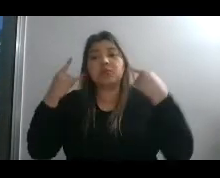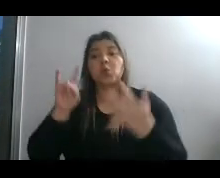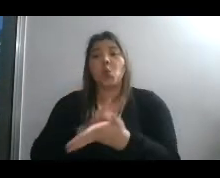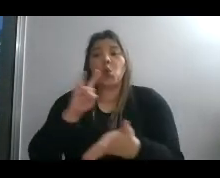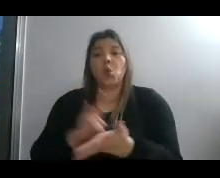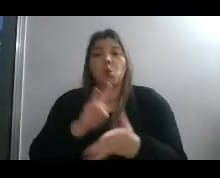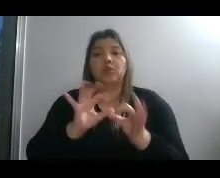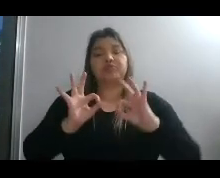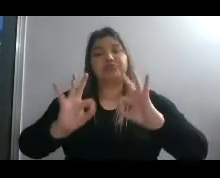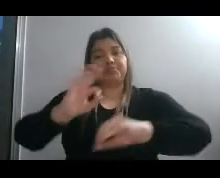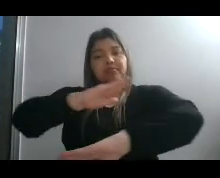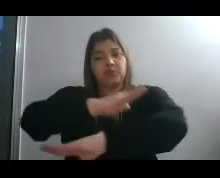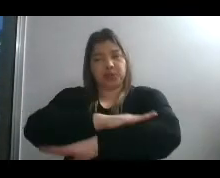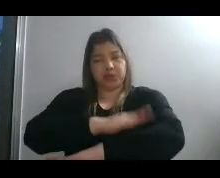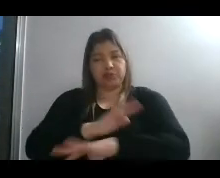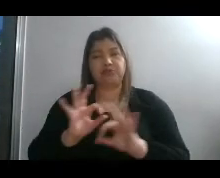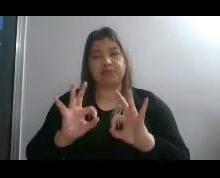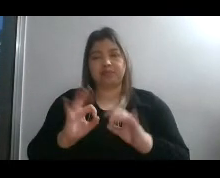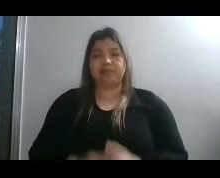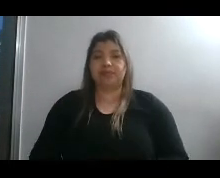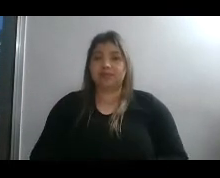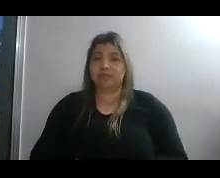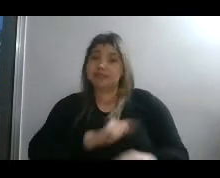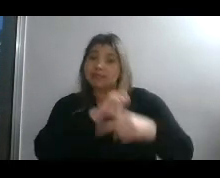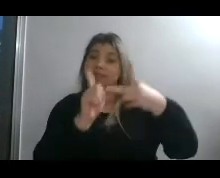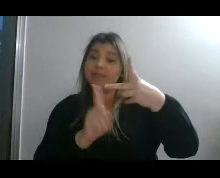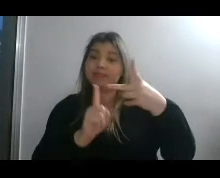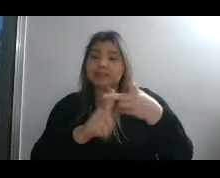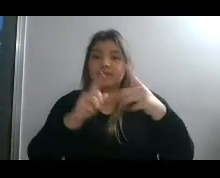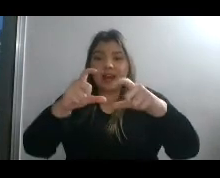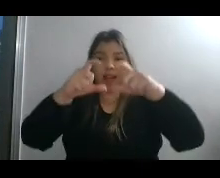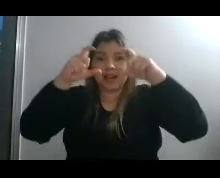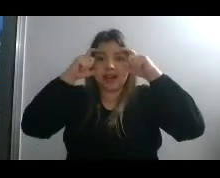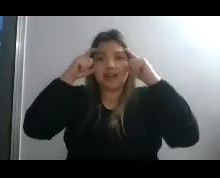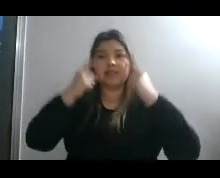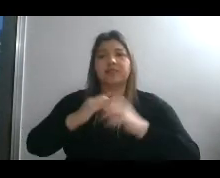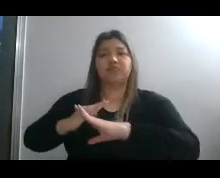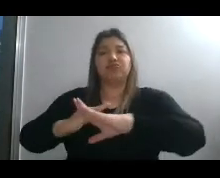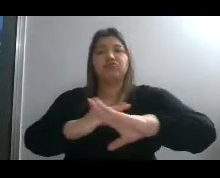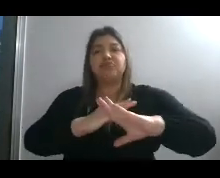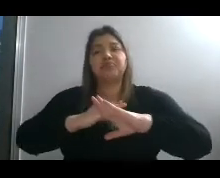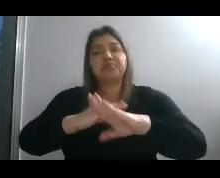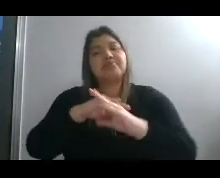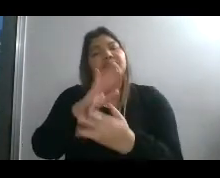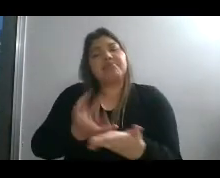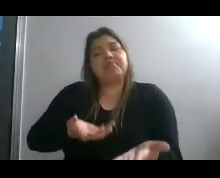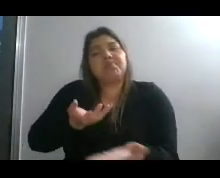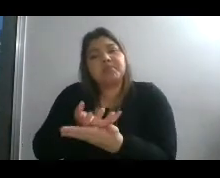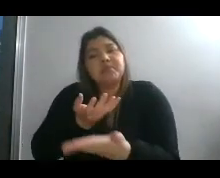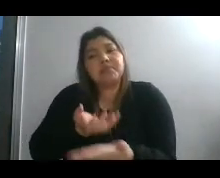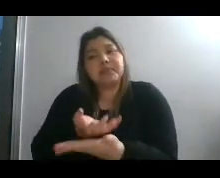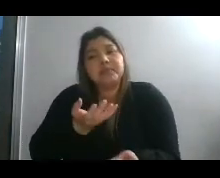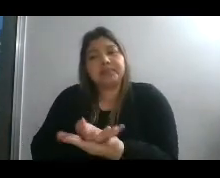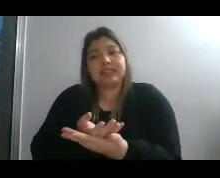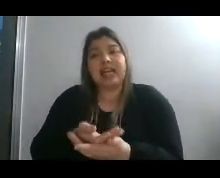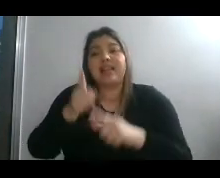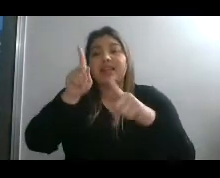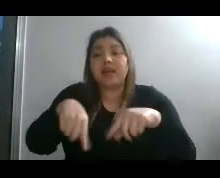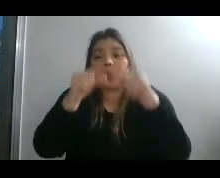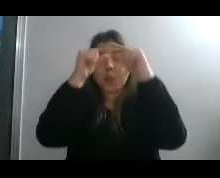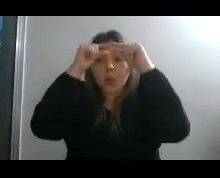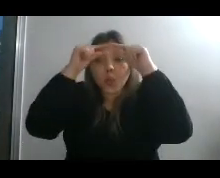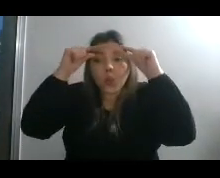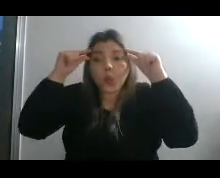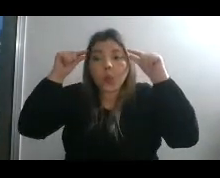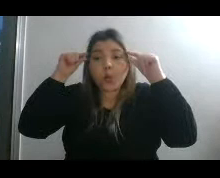las mascarillas. Las gafas de seguridad, la recomendación es que tengan protección lateral y superior,